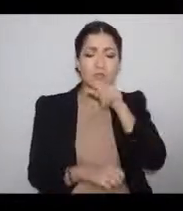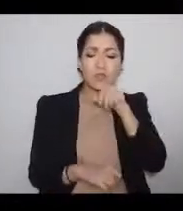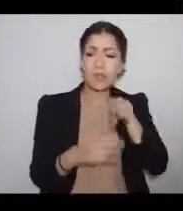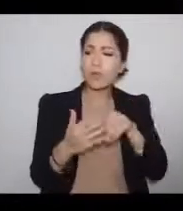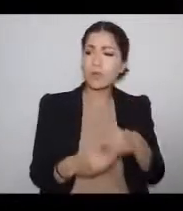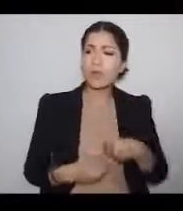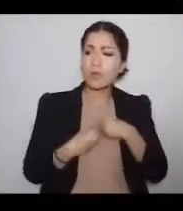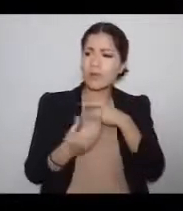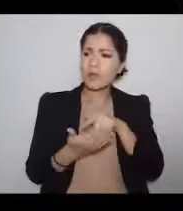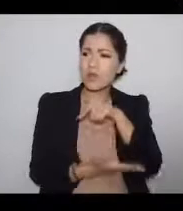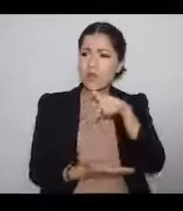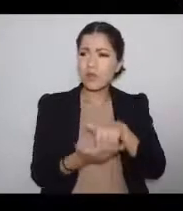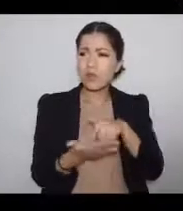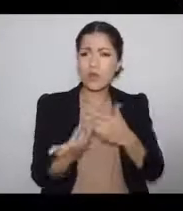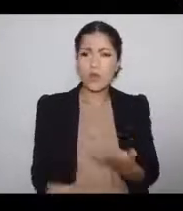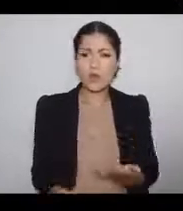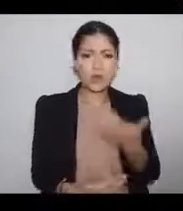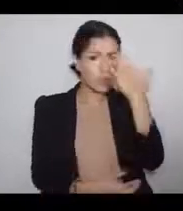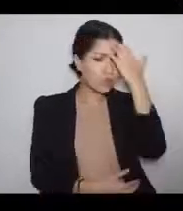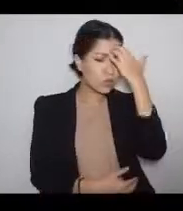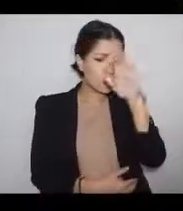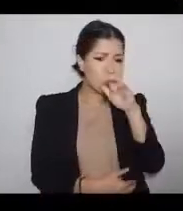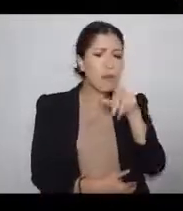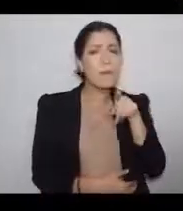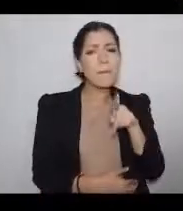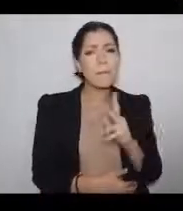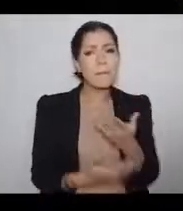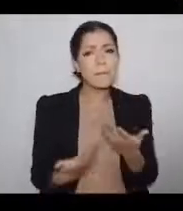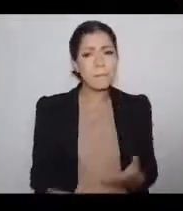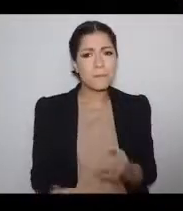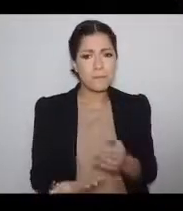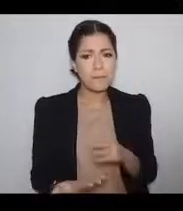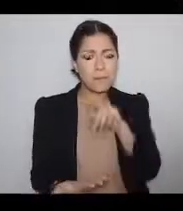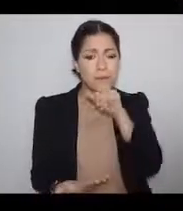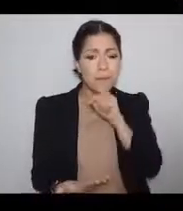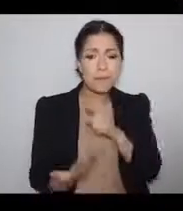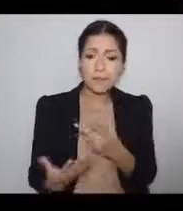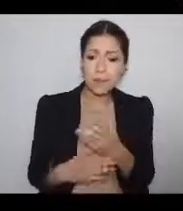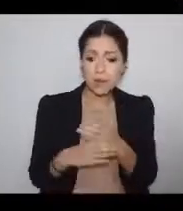tus astrolabios y tus imprimitur, trajiste al enano Jet.